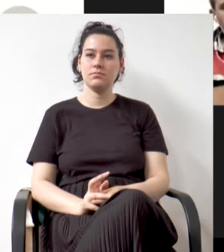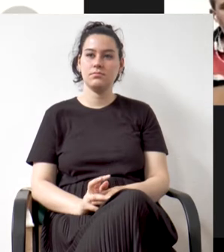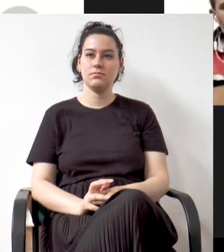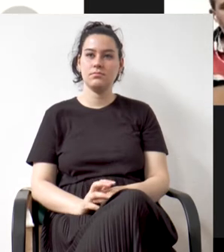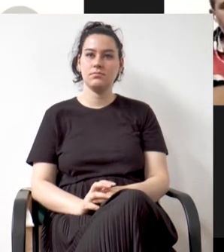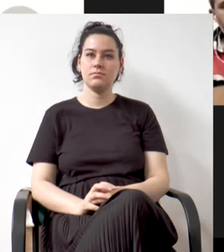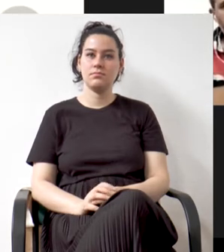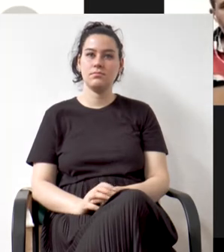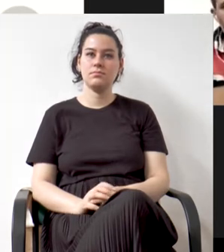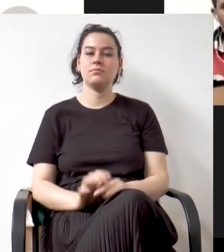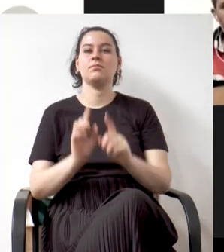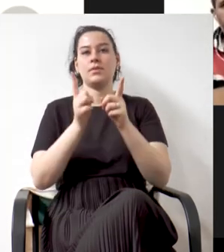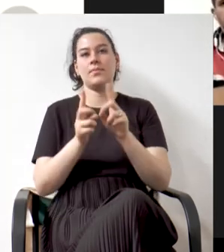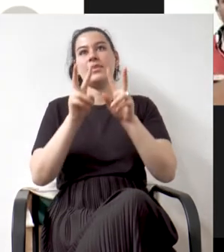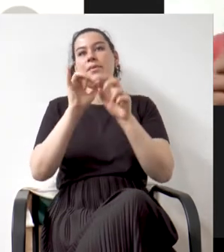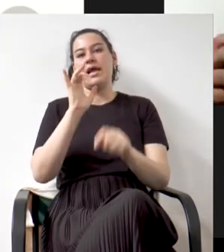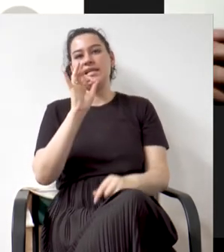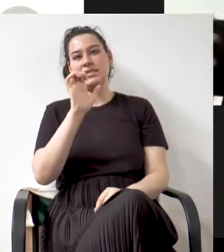¿Cómo imagino el ICEF en la región?